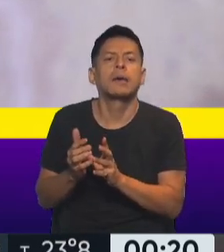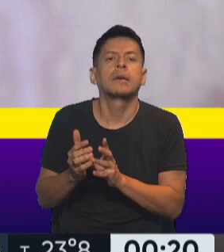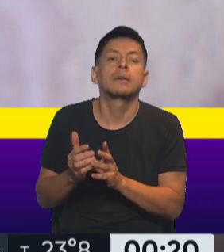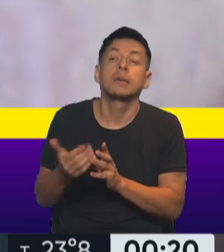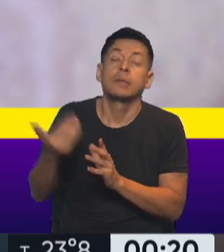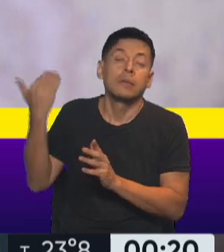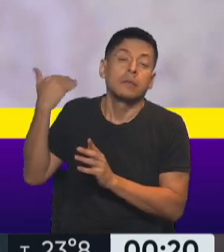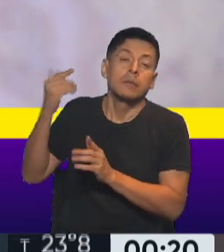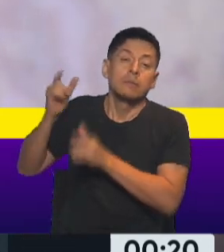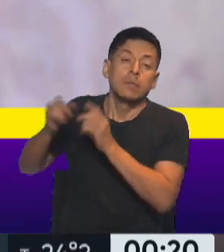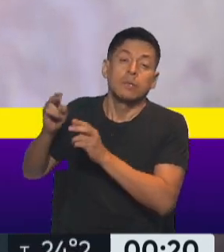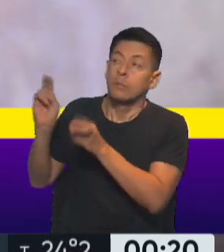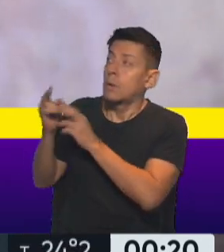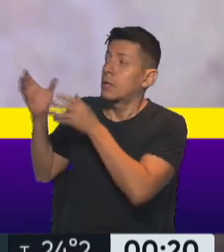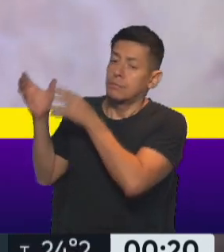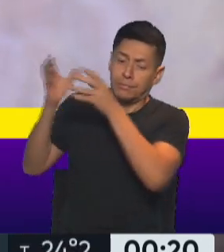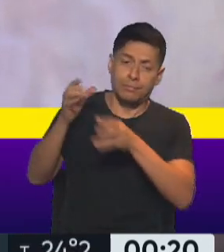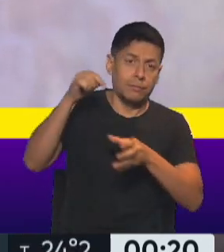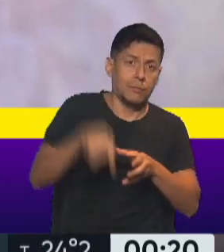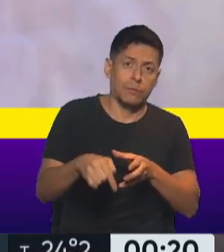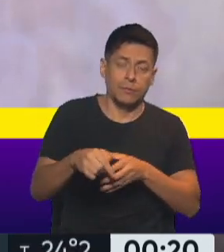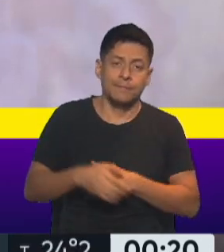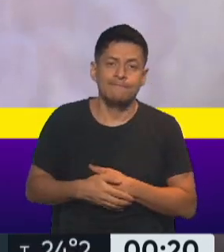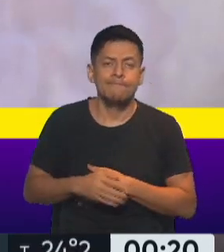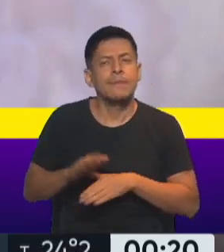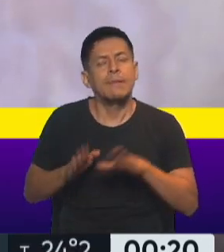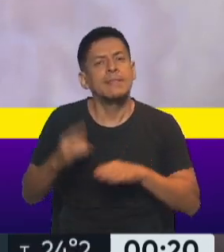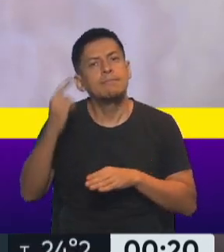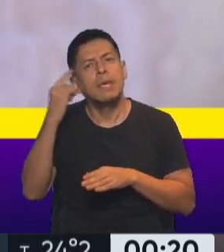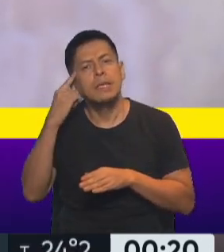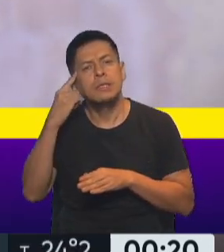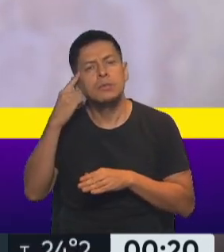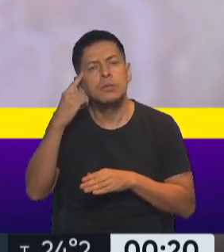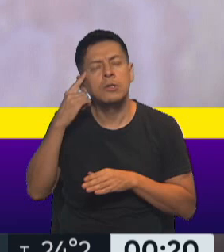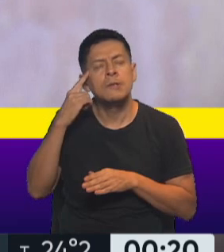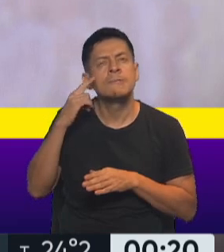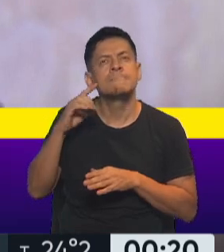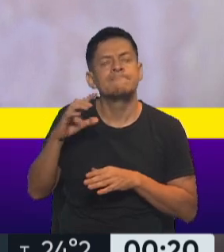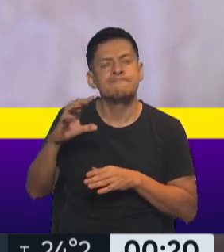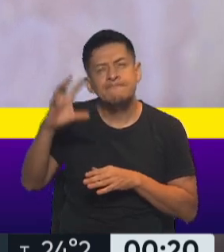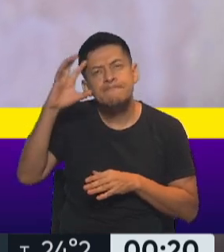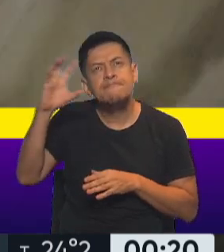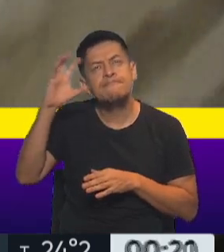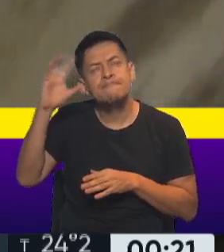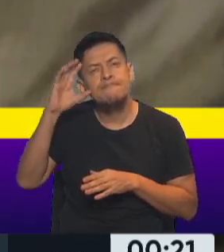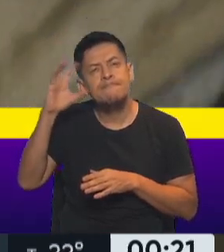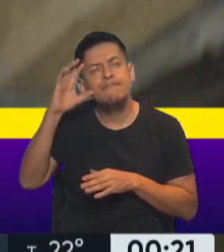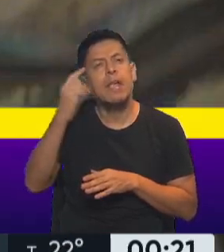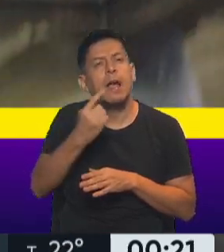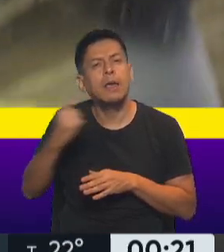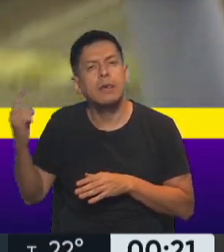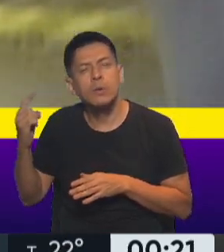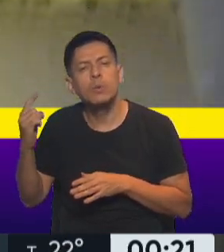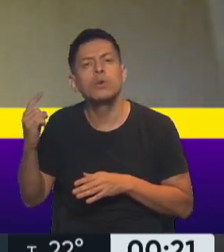todos los compañeros y compañeras que no están. Y a veces pienso que de tanto repetirlos y repetirlos,